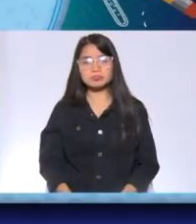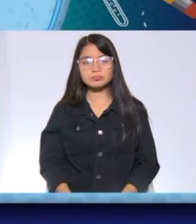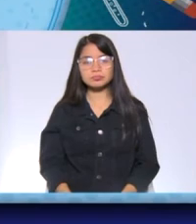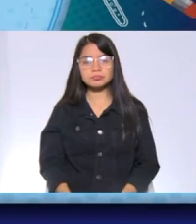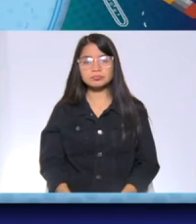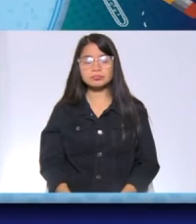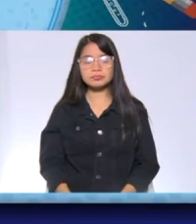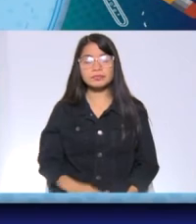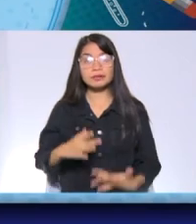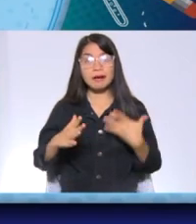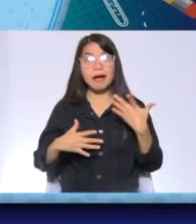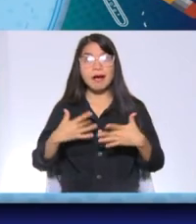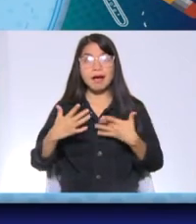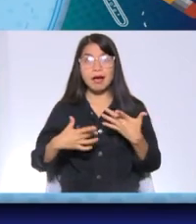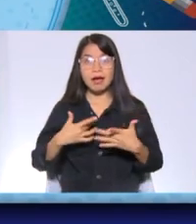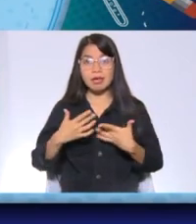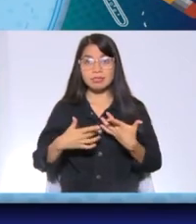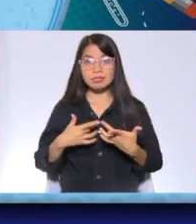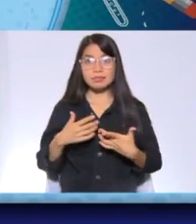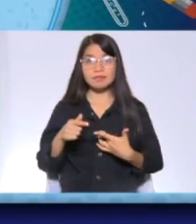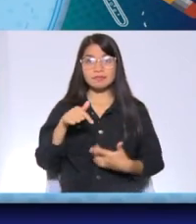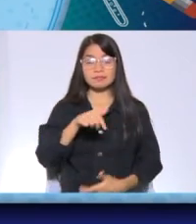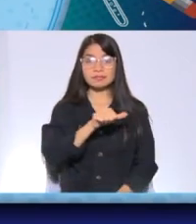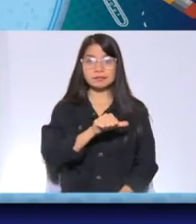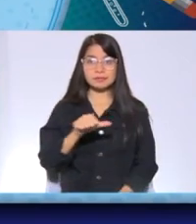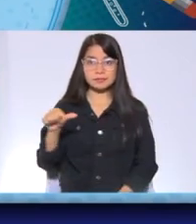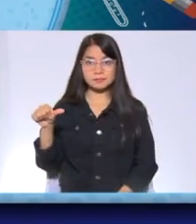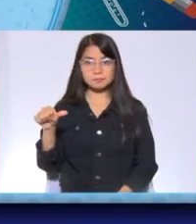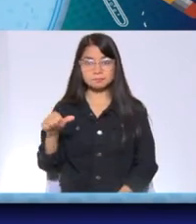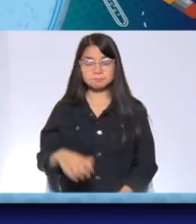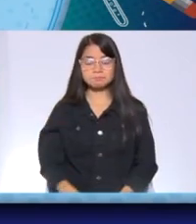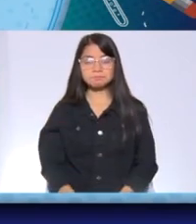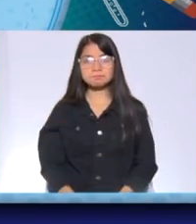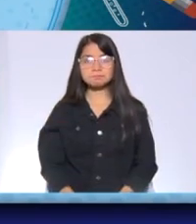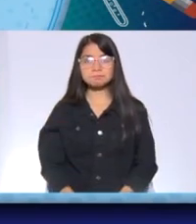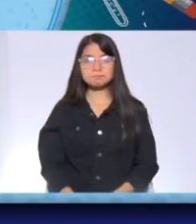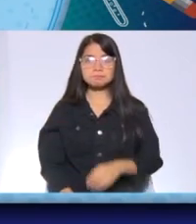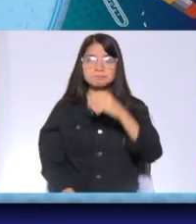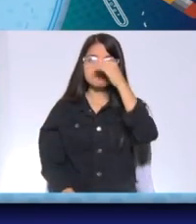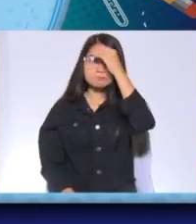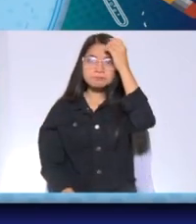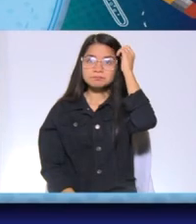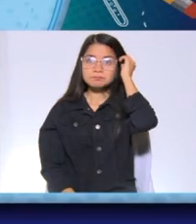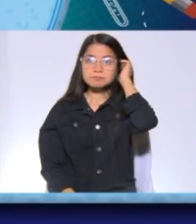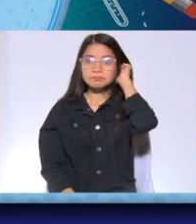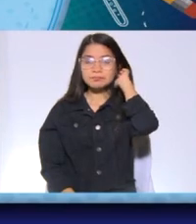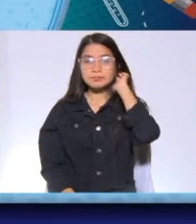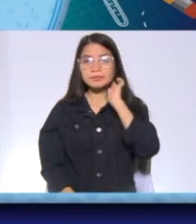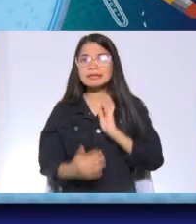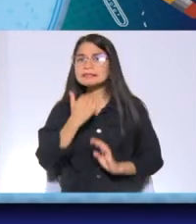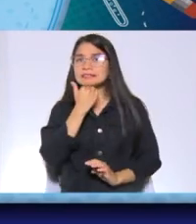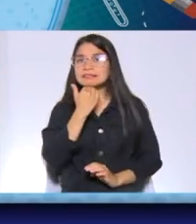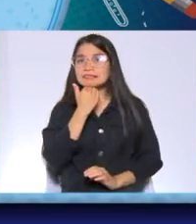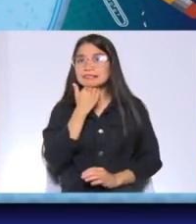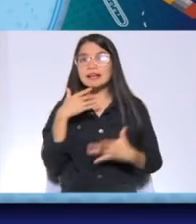¿Cuáles son las actividades que ustedes van a realizar esta semana? No se preocupen que ya nos falta poco para salir de vacaciones. Van a investigar primero,